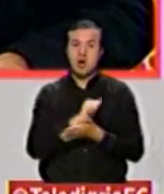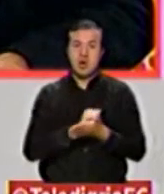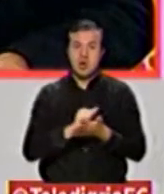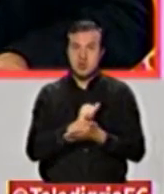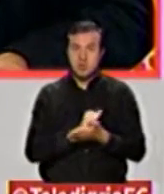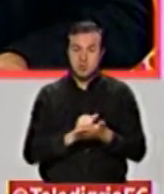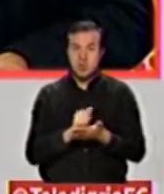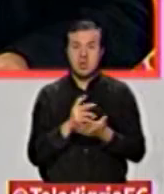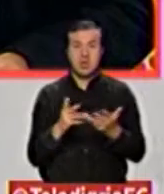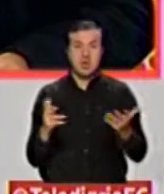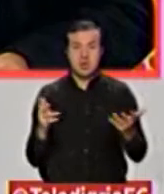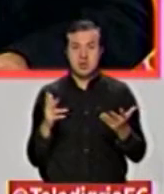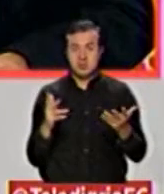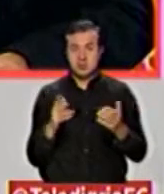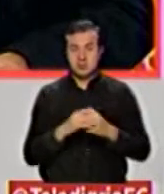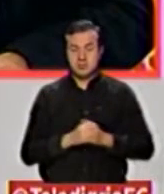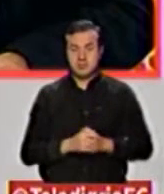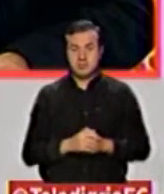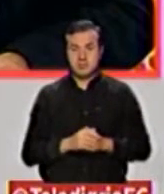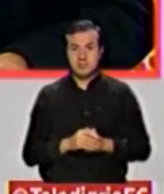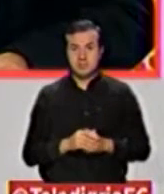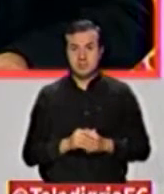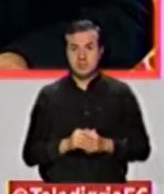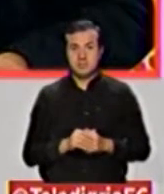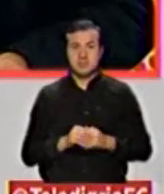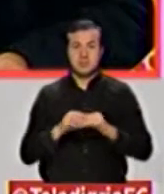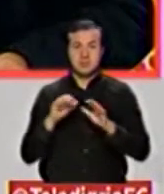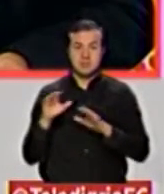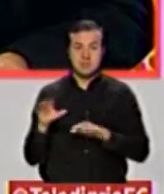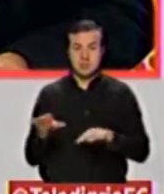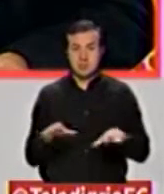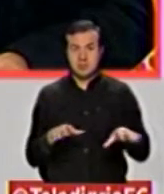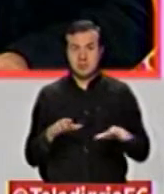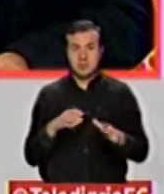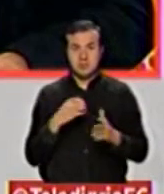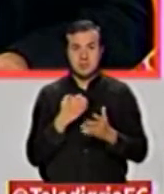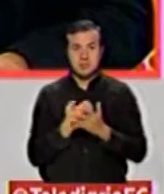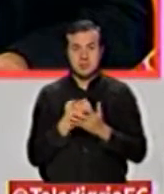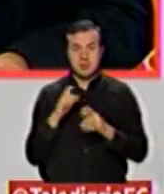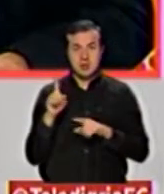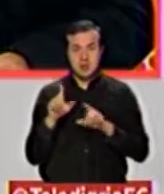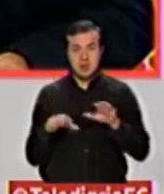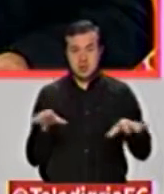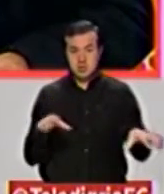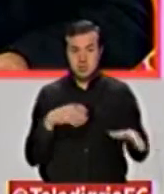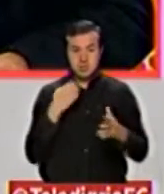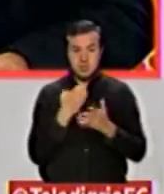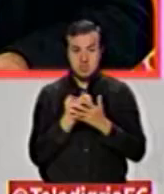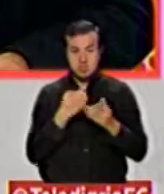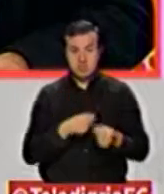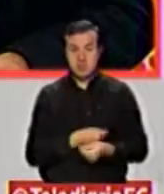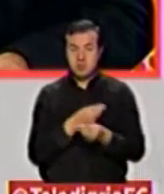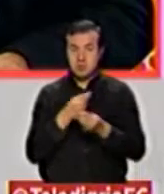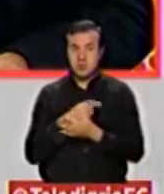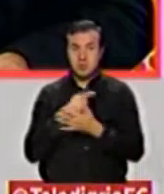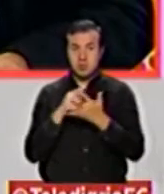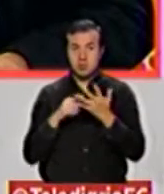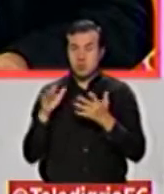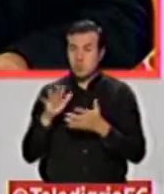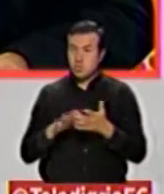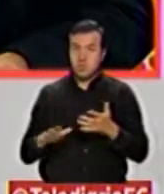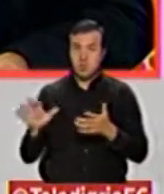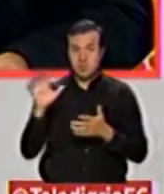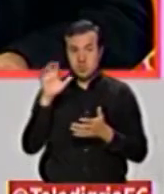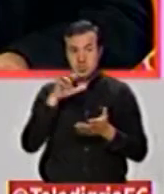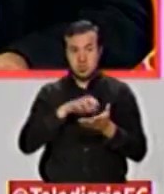poco por detrás, ¿no? Aunque la actividad económica de algunas empresas se reparta, se distribuye en otros territorios,